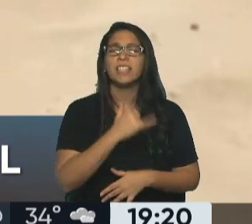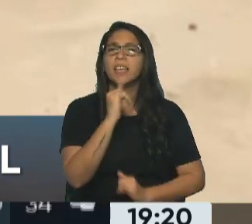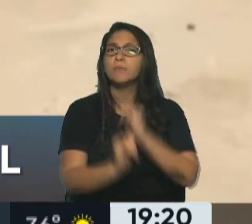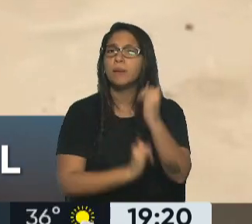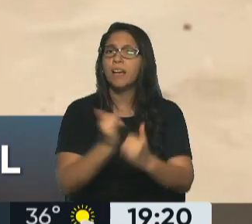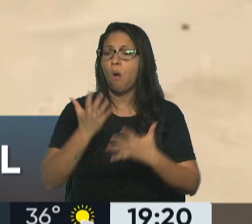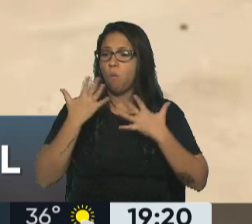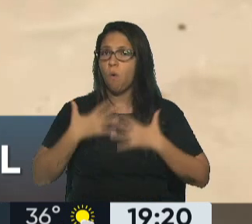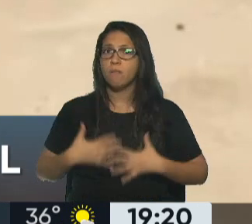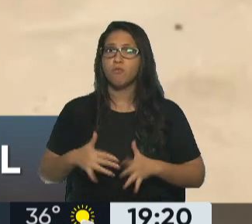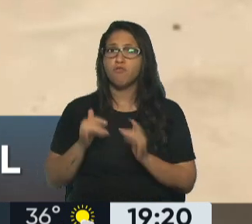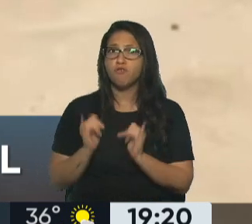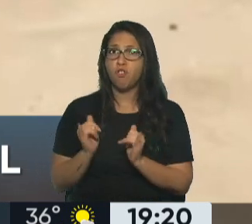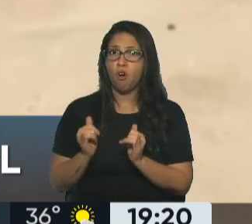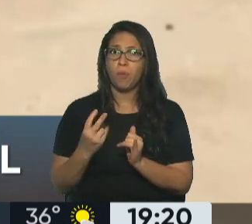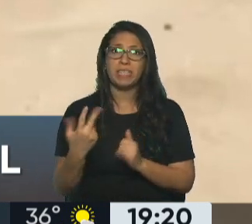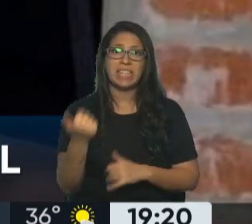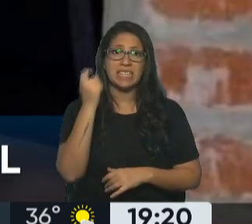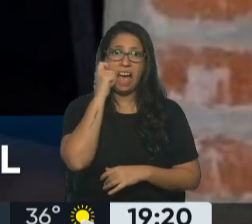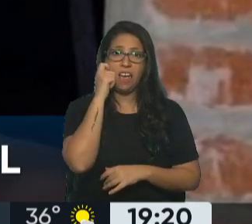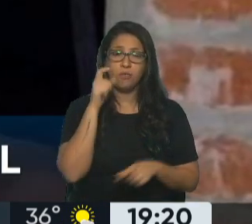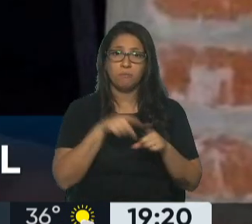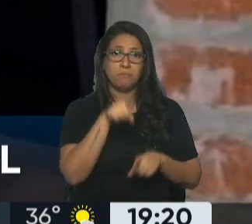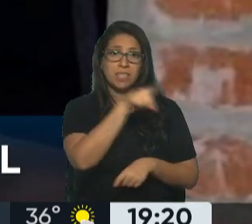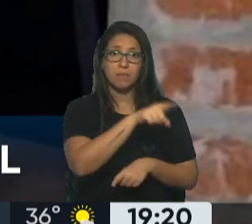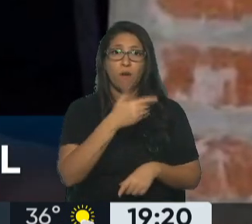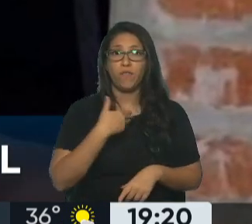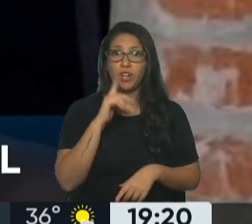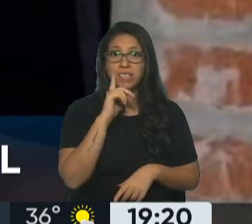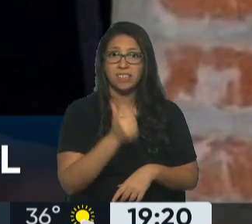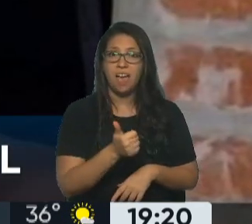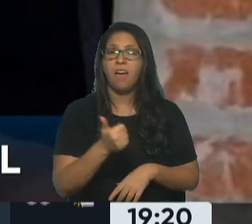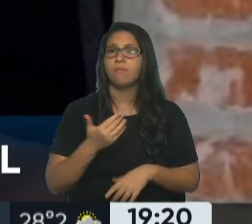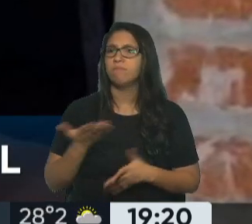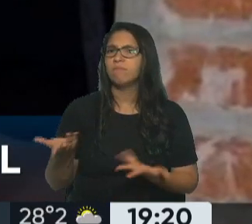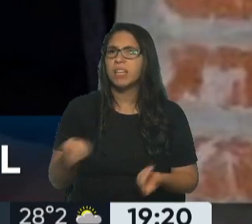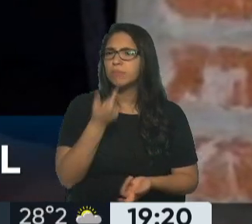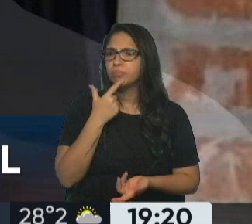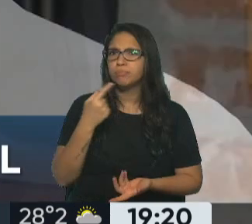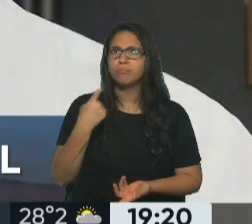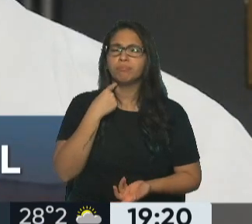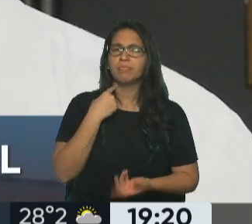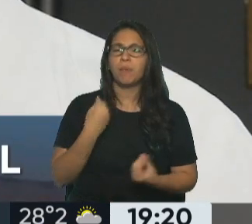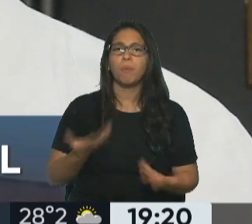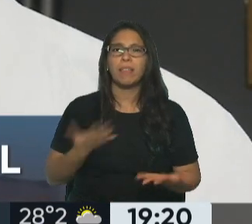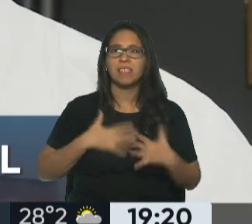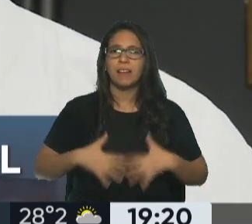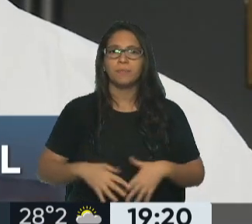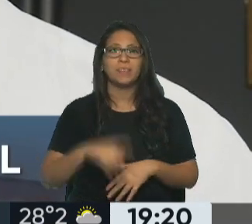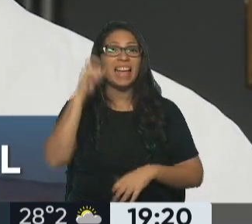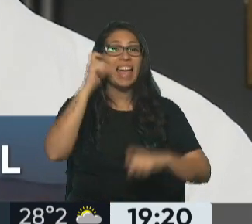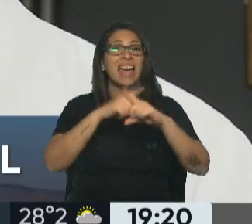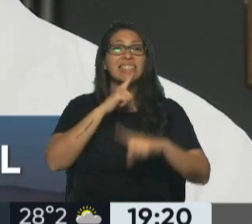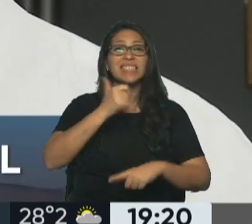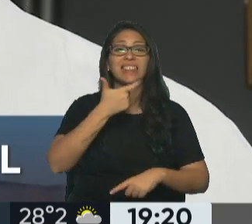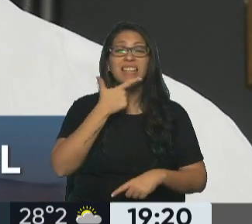cuerpo joven de 26 años como el de Florencia Iturrios cuando suceden estas cosas. El éxtasis es una